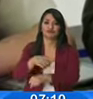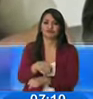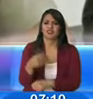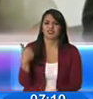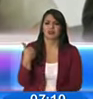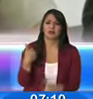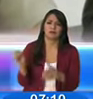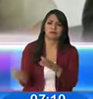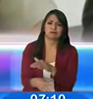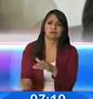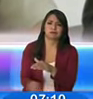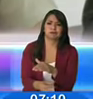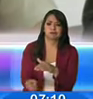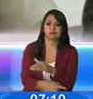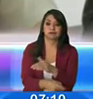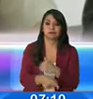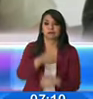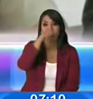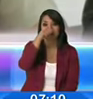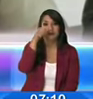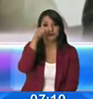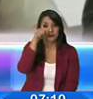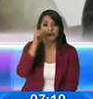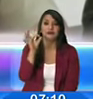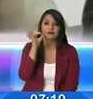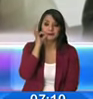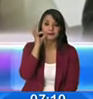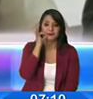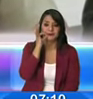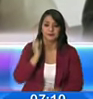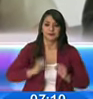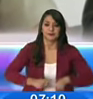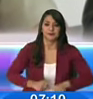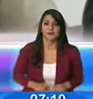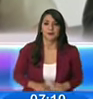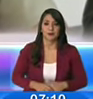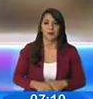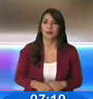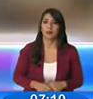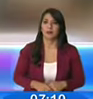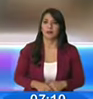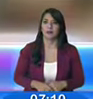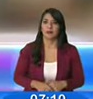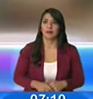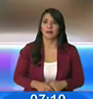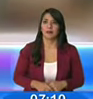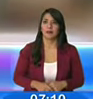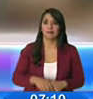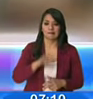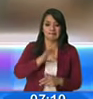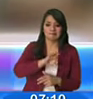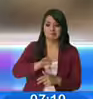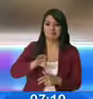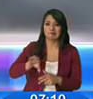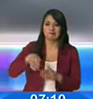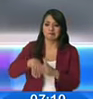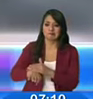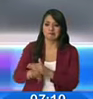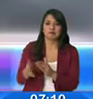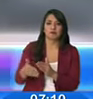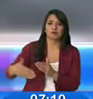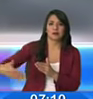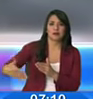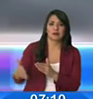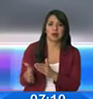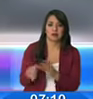una gran cantidad de sustancias sujetas a fiscalización. Los bloques estaban encaletados en las puertas. Para